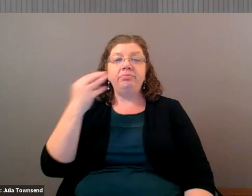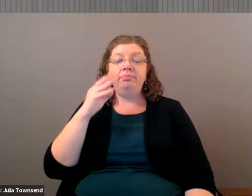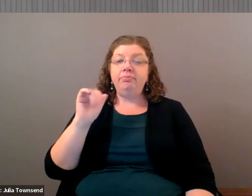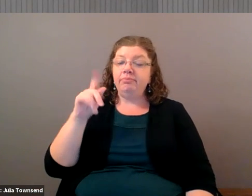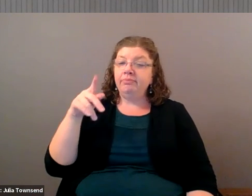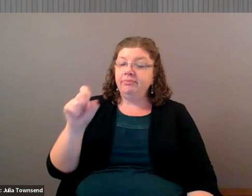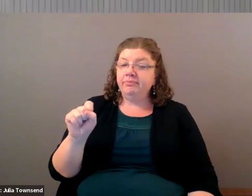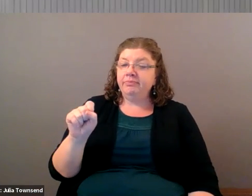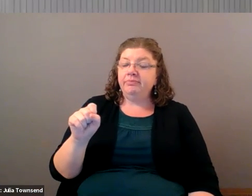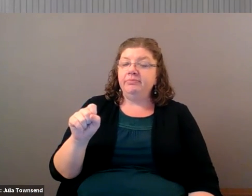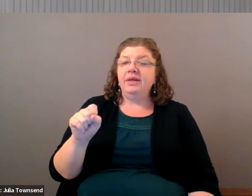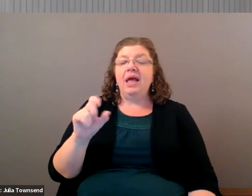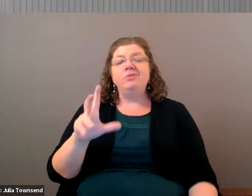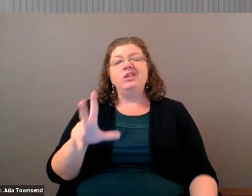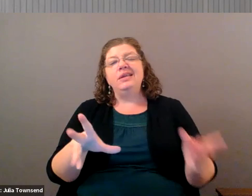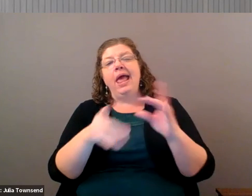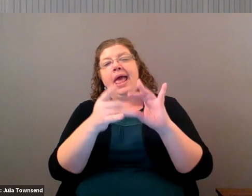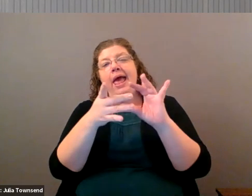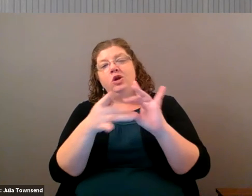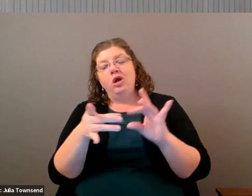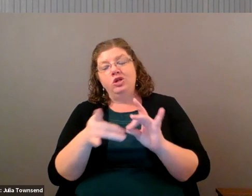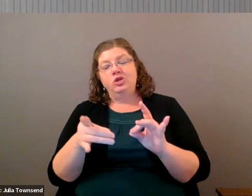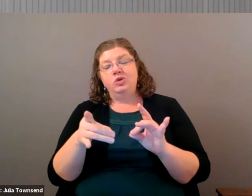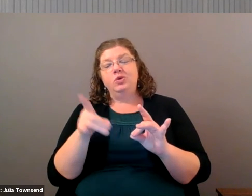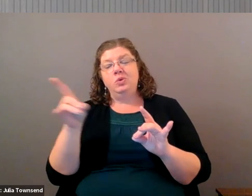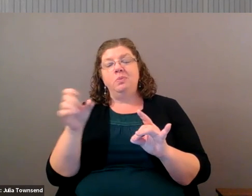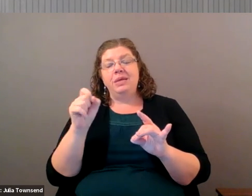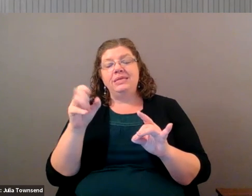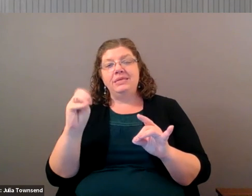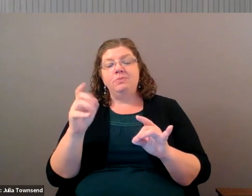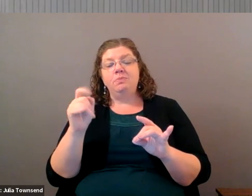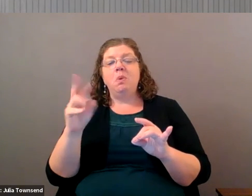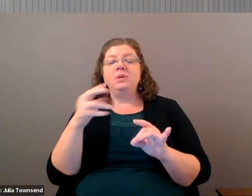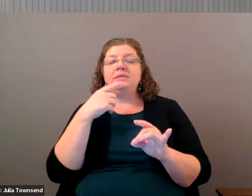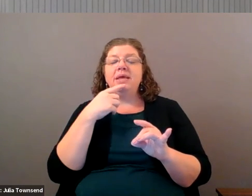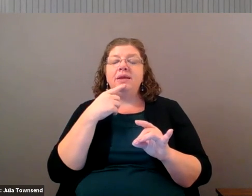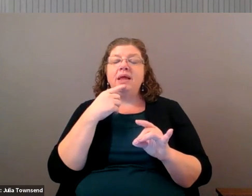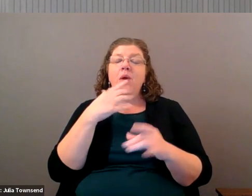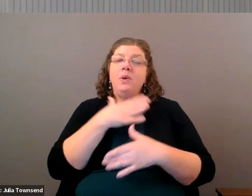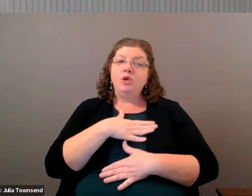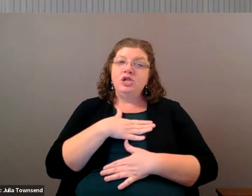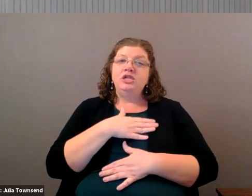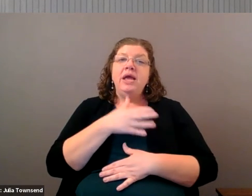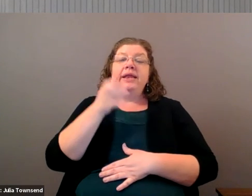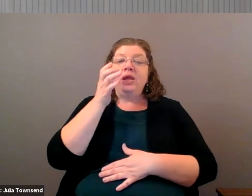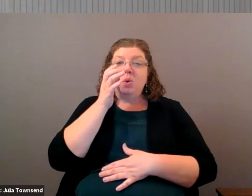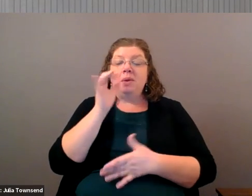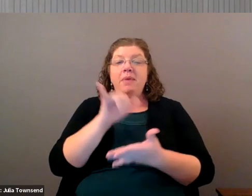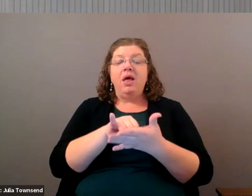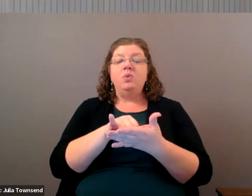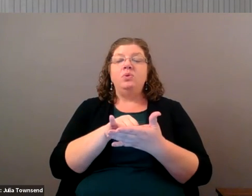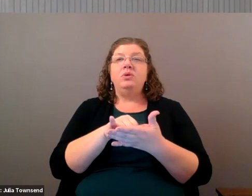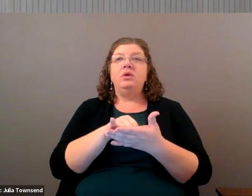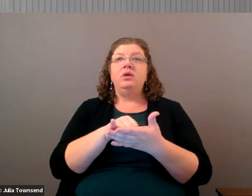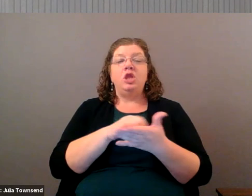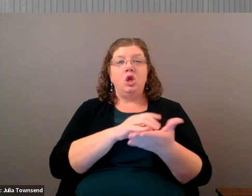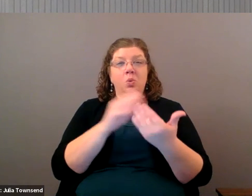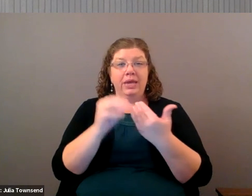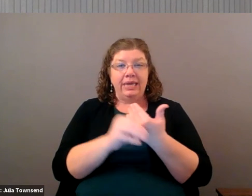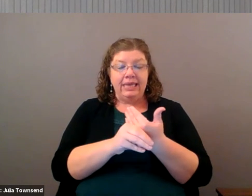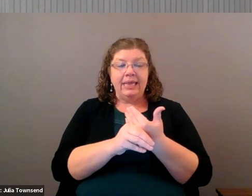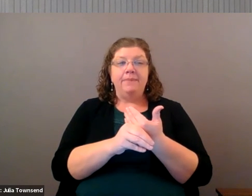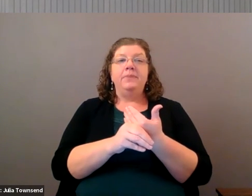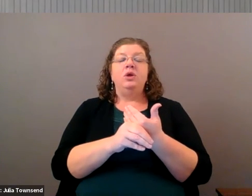Sí, solamente quiero agregar lo que dijo mi colega, la señora Sims-Morton. Les agradezco escuchar sobre el plan de estudios